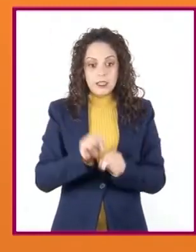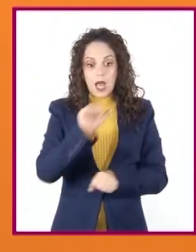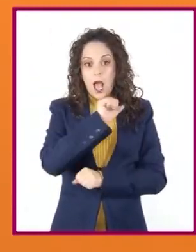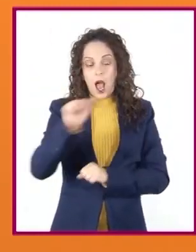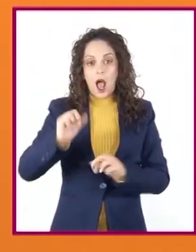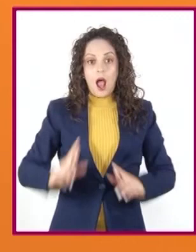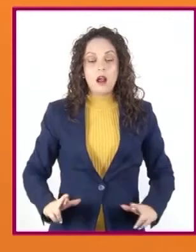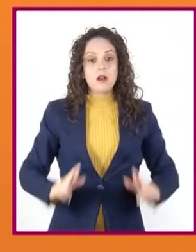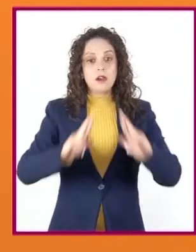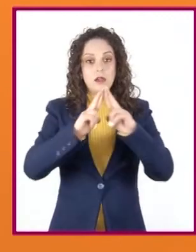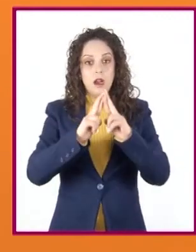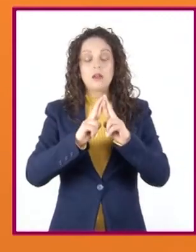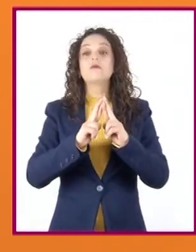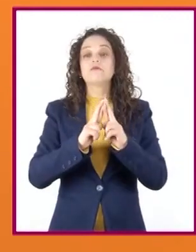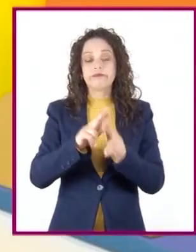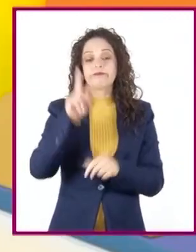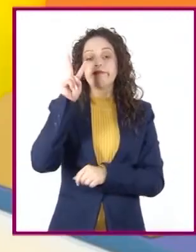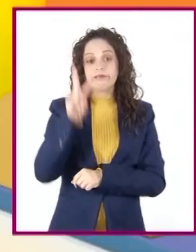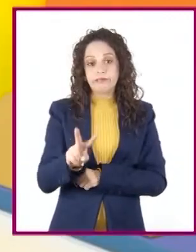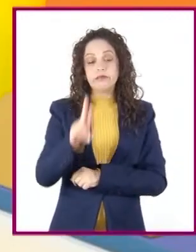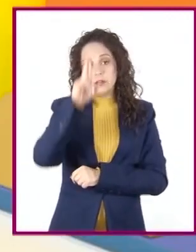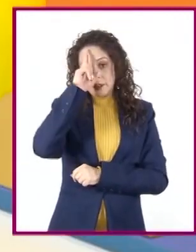la veneración de los ancestros.